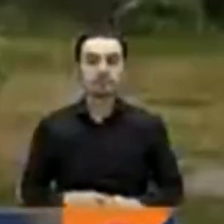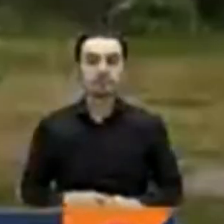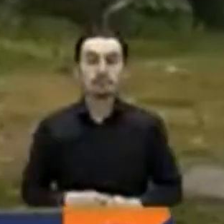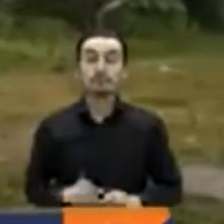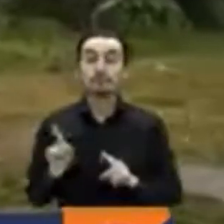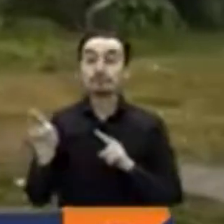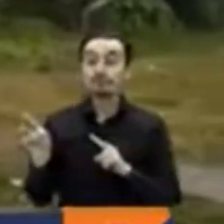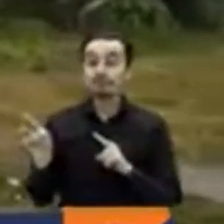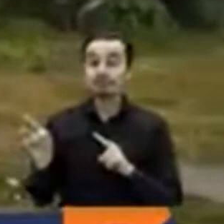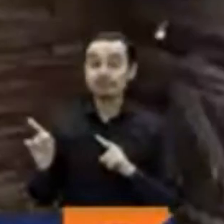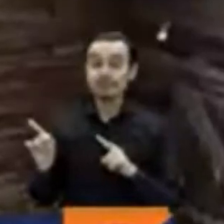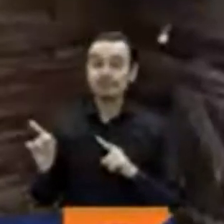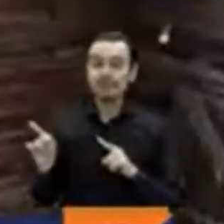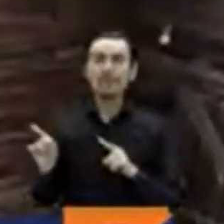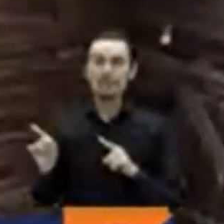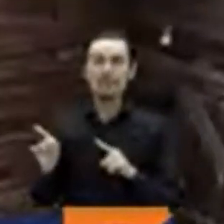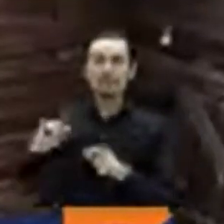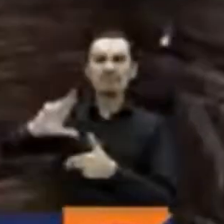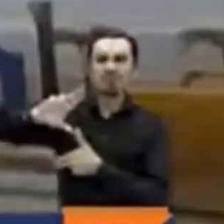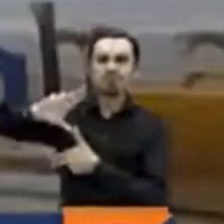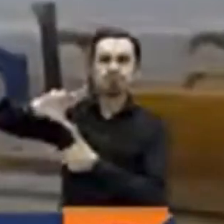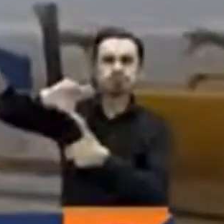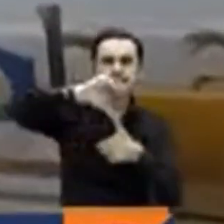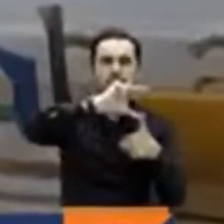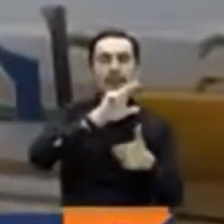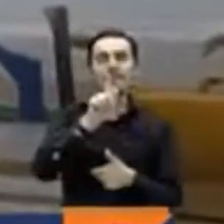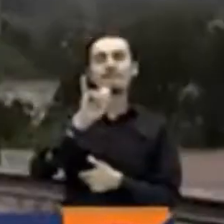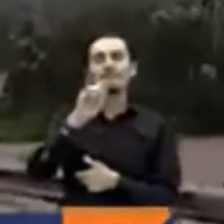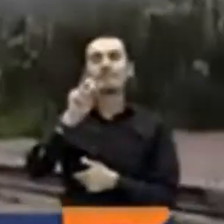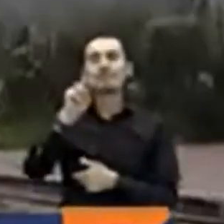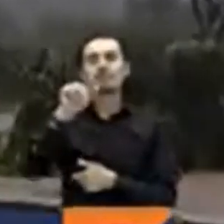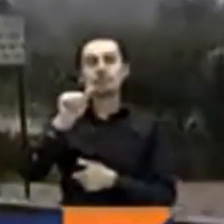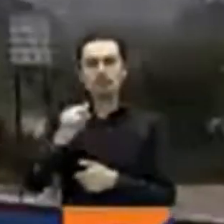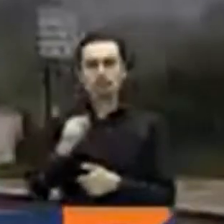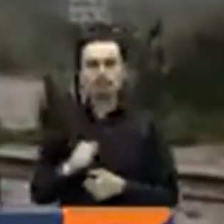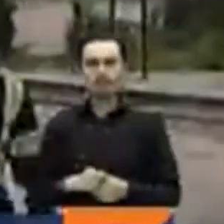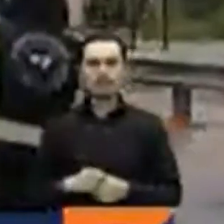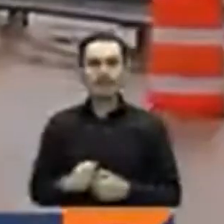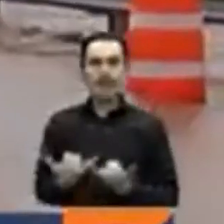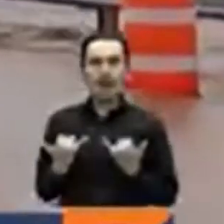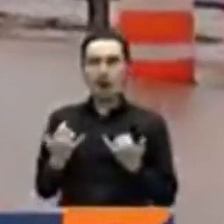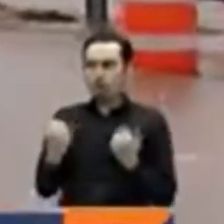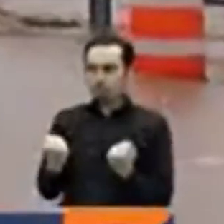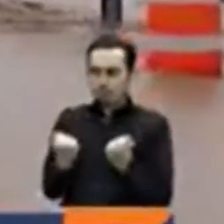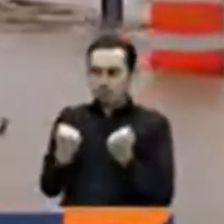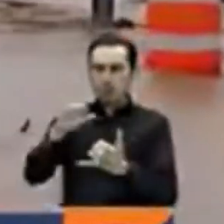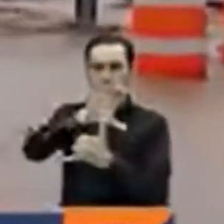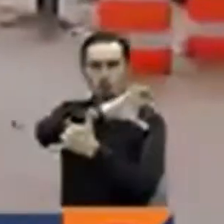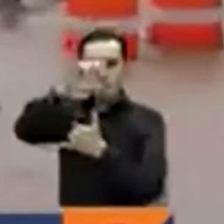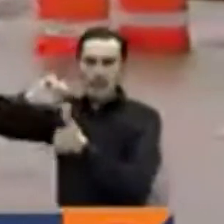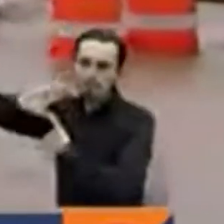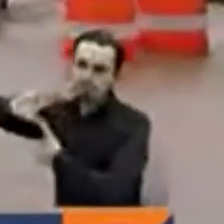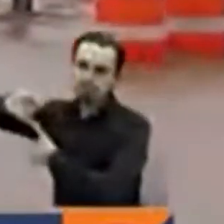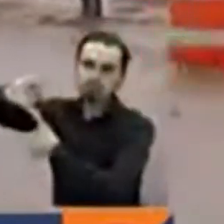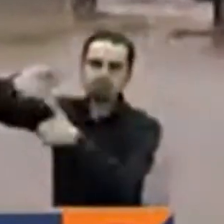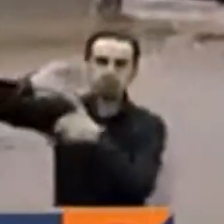Estos son los pasos de Fiona. La brusquedad del huracán del momento en el Caribe se acumula